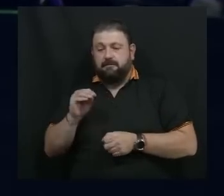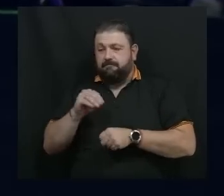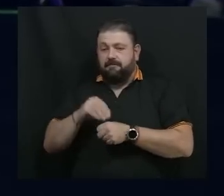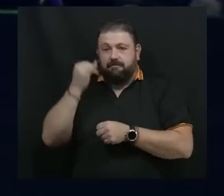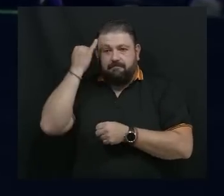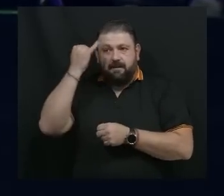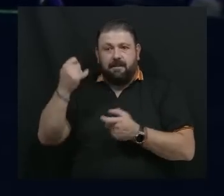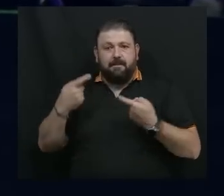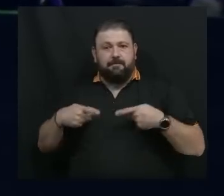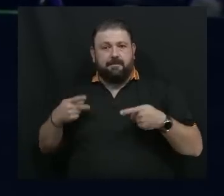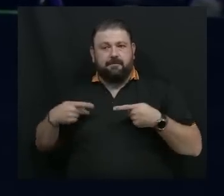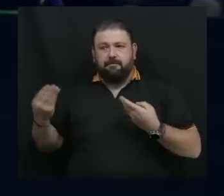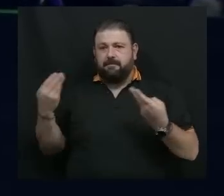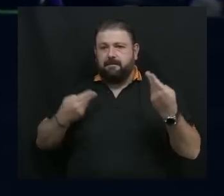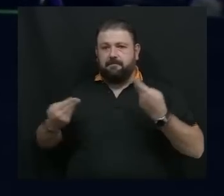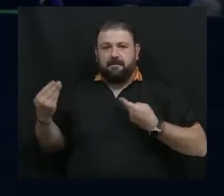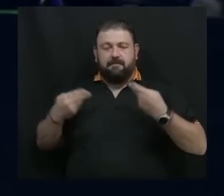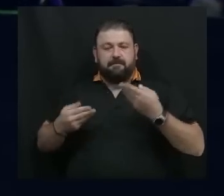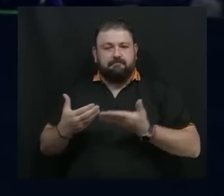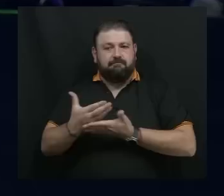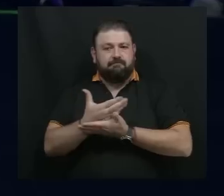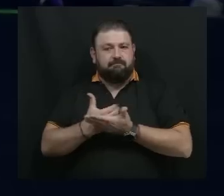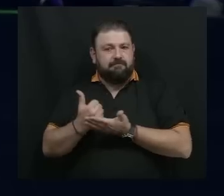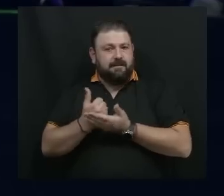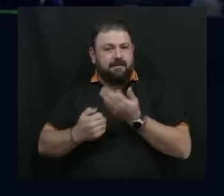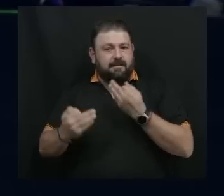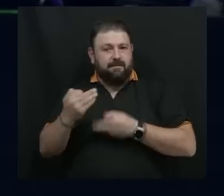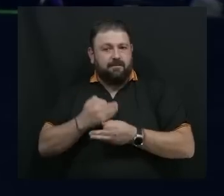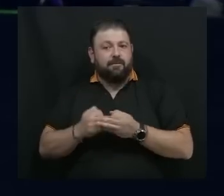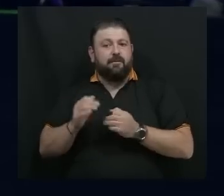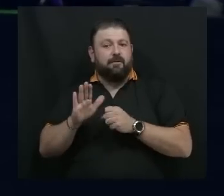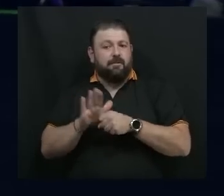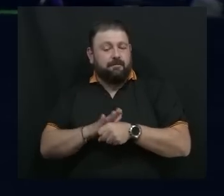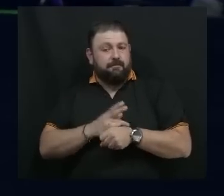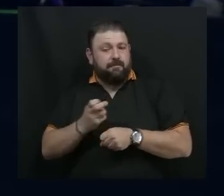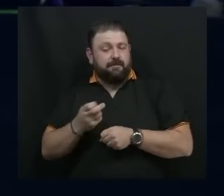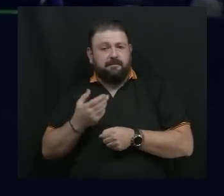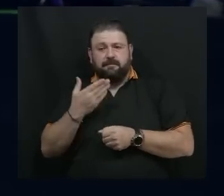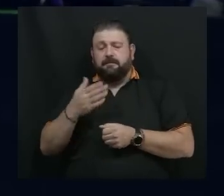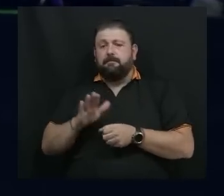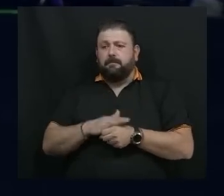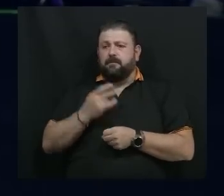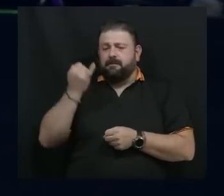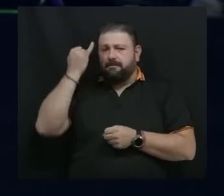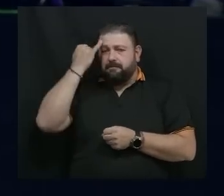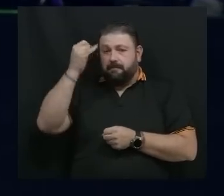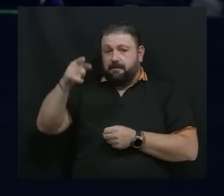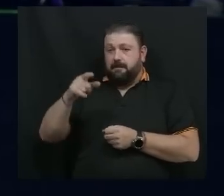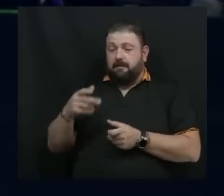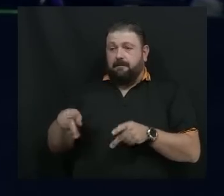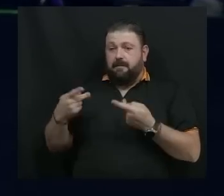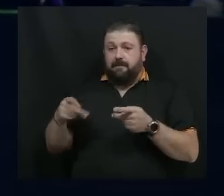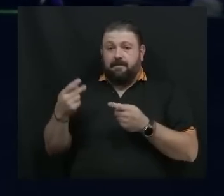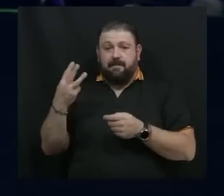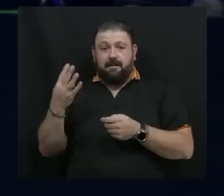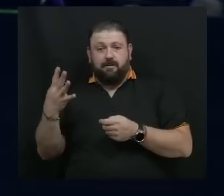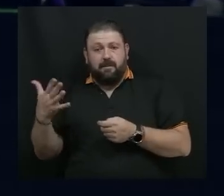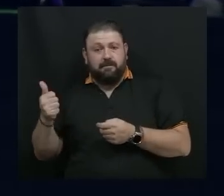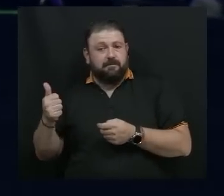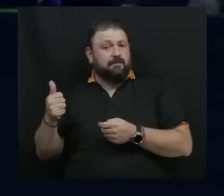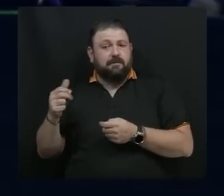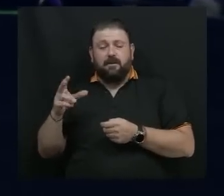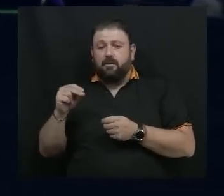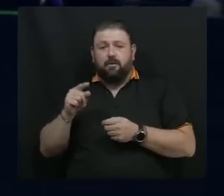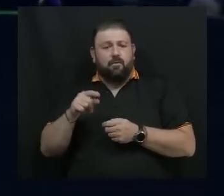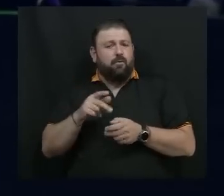bolsillo. No es un tema de que vendo tres productos y gano más que si vendo uno. No, no tiene nada que ver con eso. Tiene que ver con que si